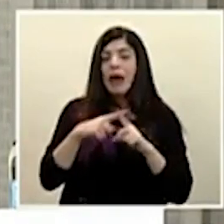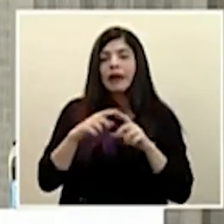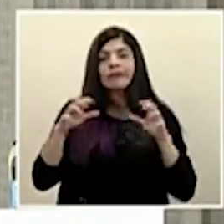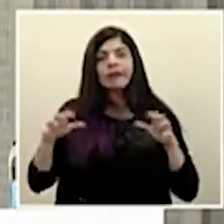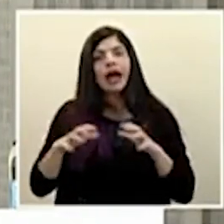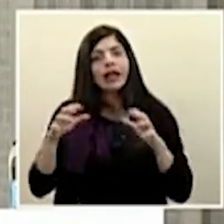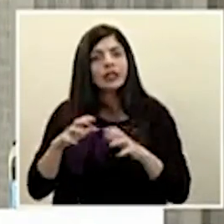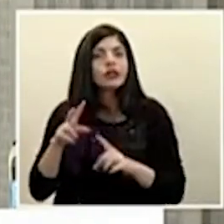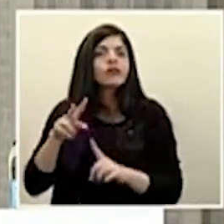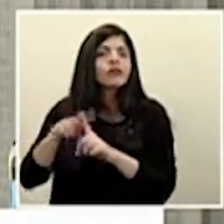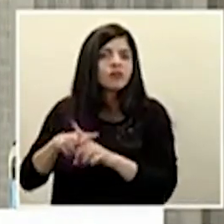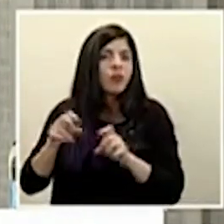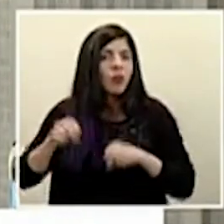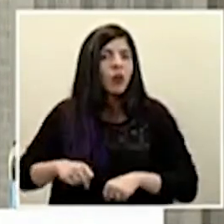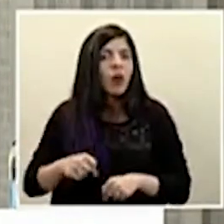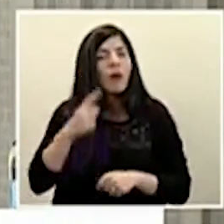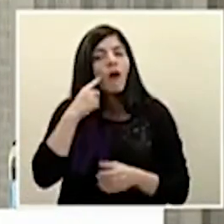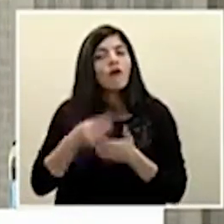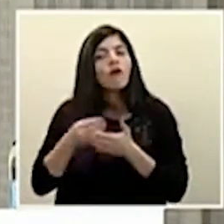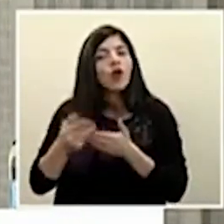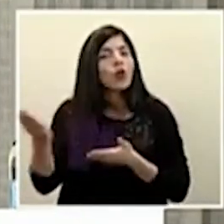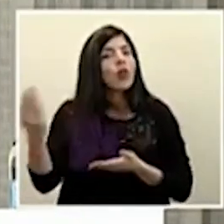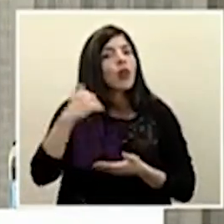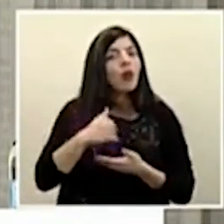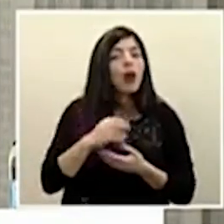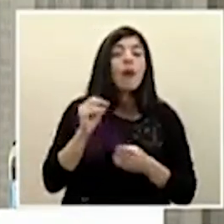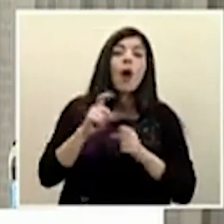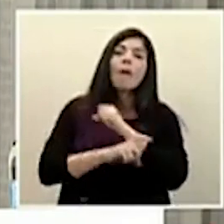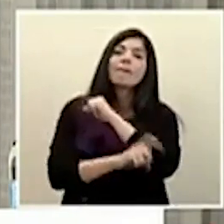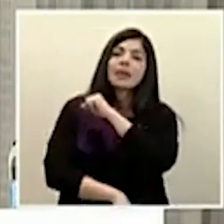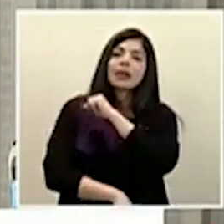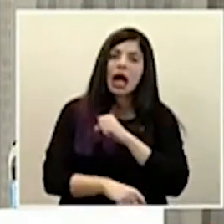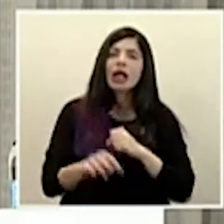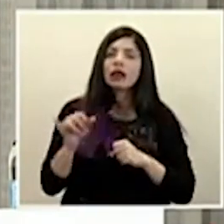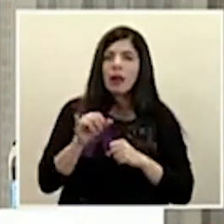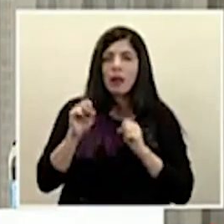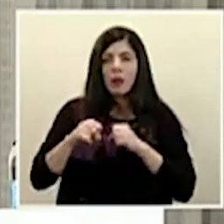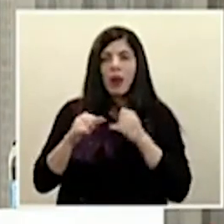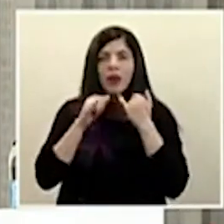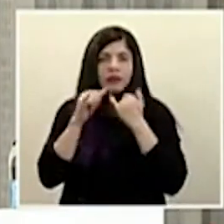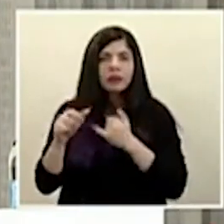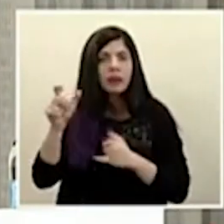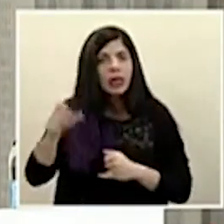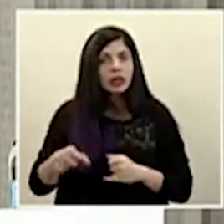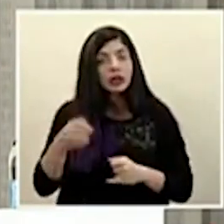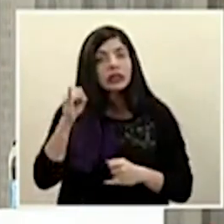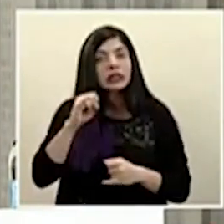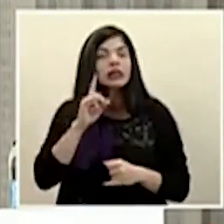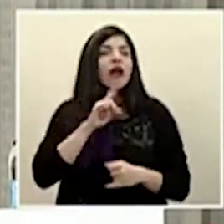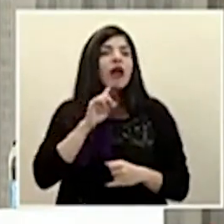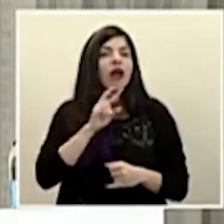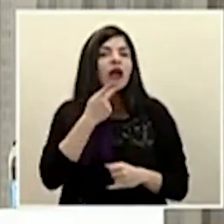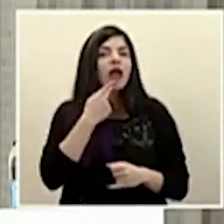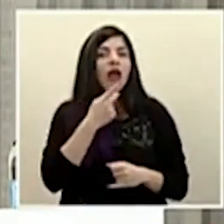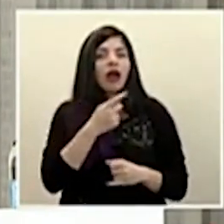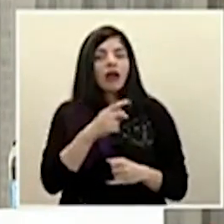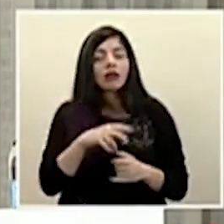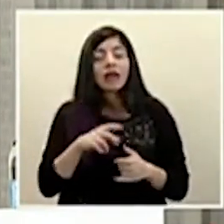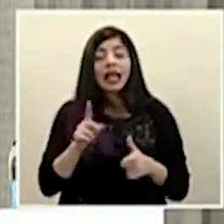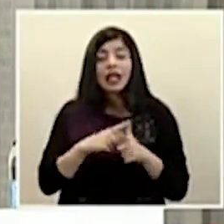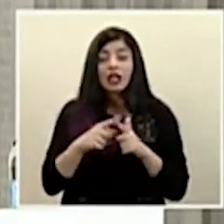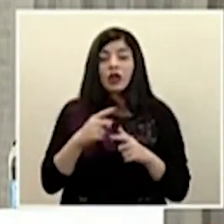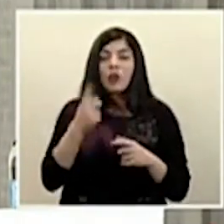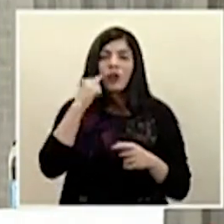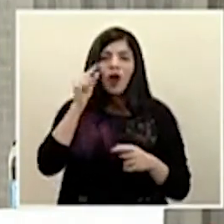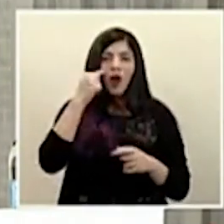que corresponda para la recuperación de los fondos, así como penales correspondientes. Pero también el decreto nos habilita a hacer uso